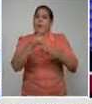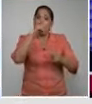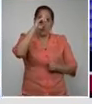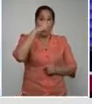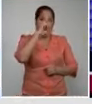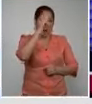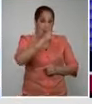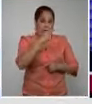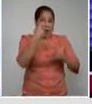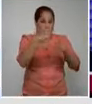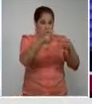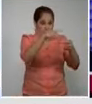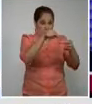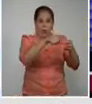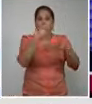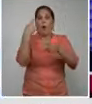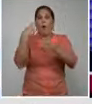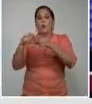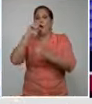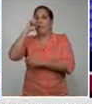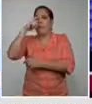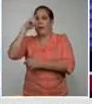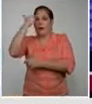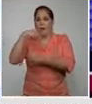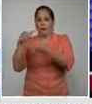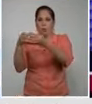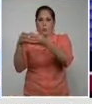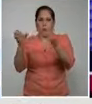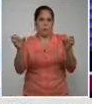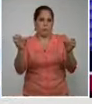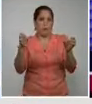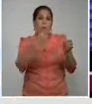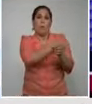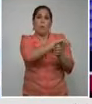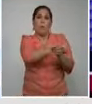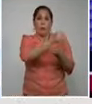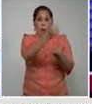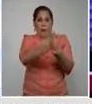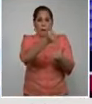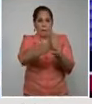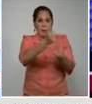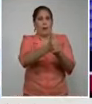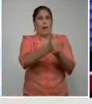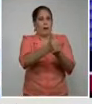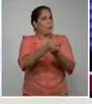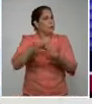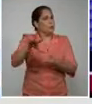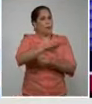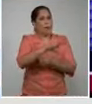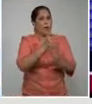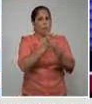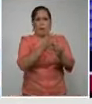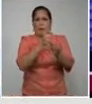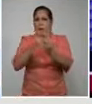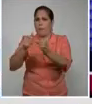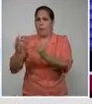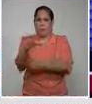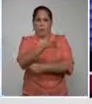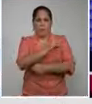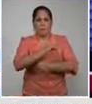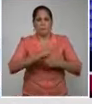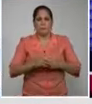y el otro vacunal. Pero el objetivo es que al final toda la población de la capital, con el riesgo que tiene, pueda quedar protegida de alguna manera